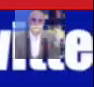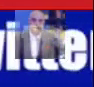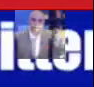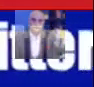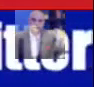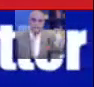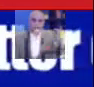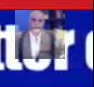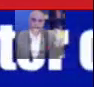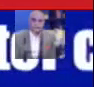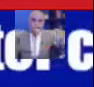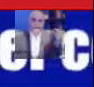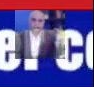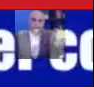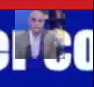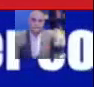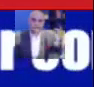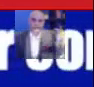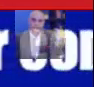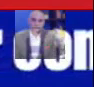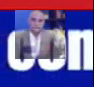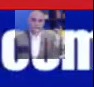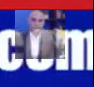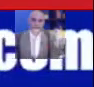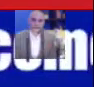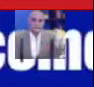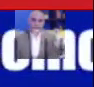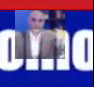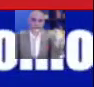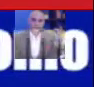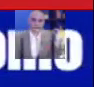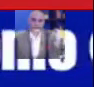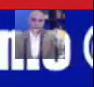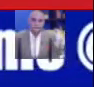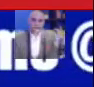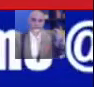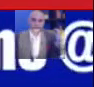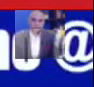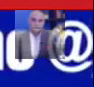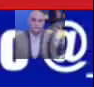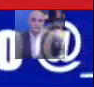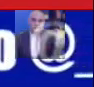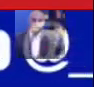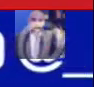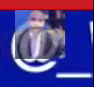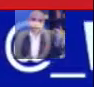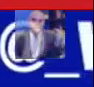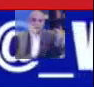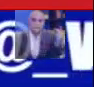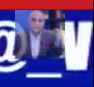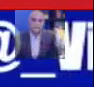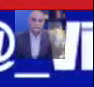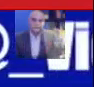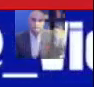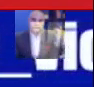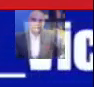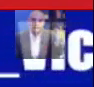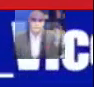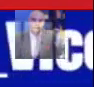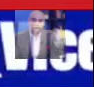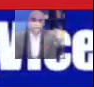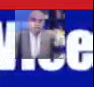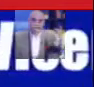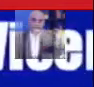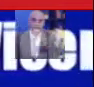no comparten seguramente lo que dice Xóchitl Gálvez. La mujer en México no quiere ser